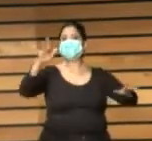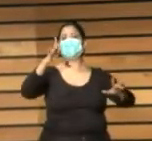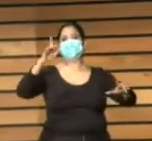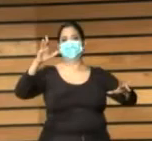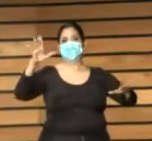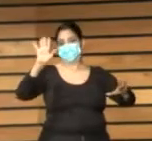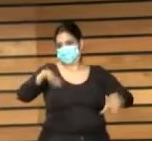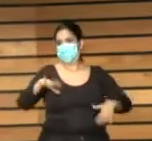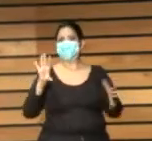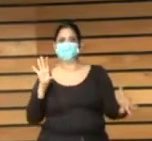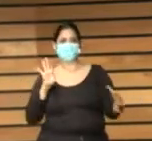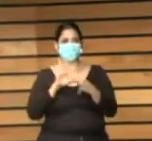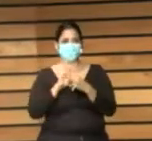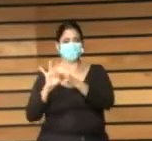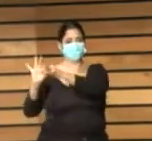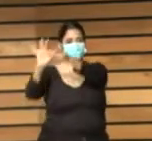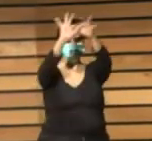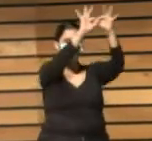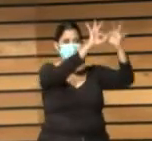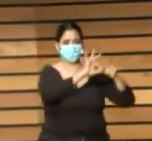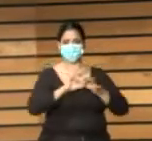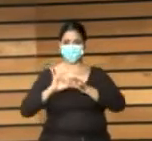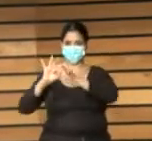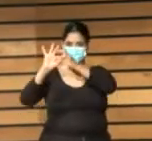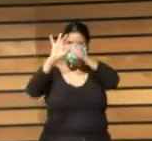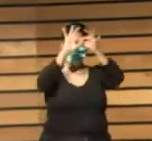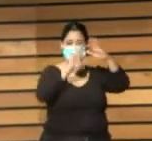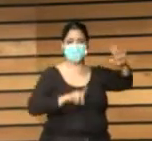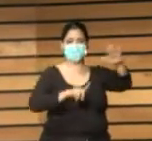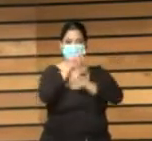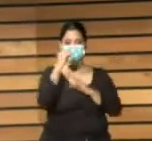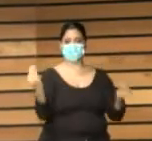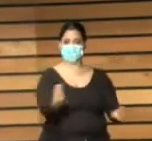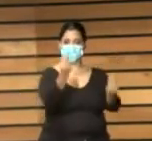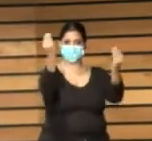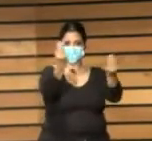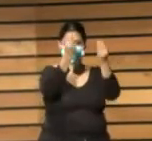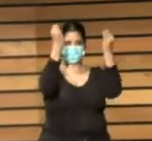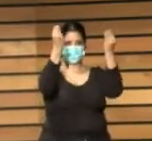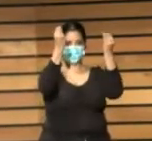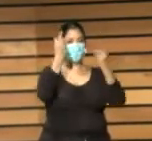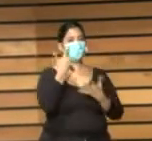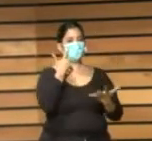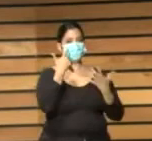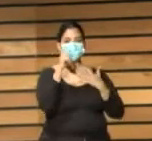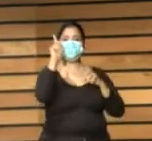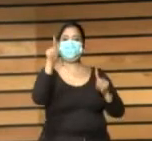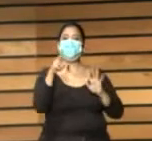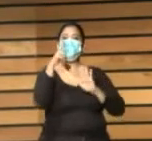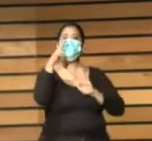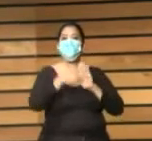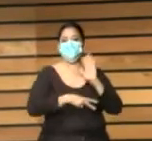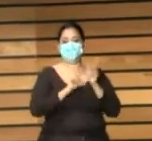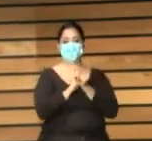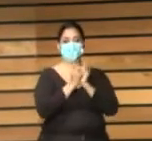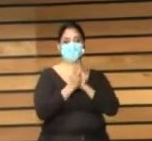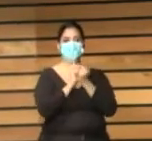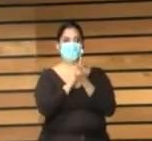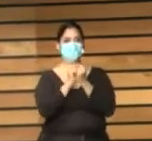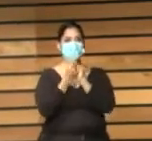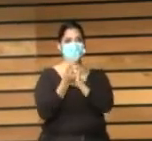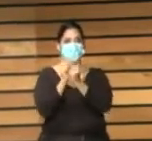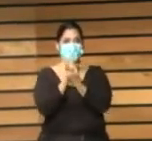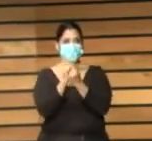alianzas. Es recomendable estudiar el cambio en los distintos marcos normativos para que se formulen compromisos